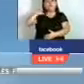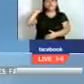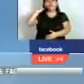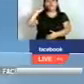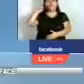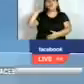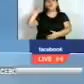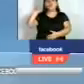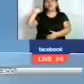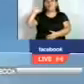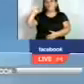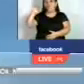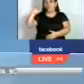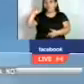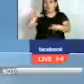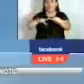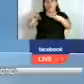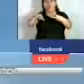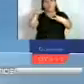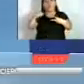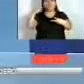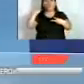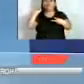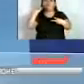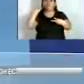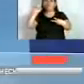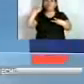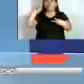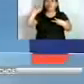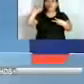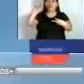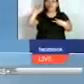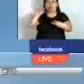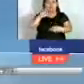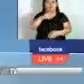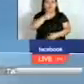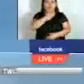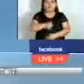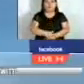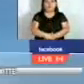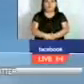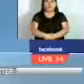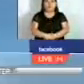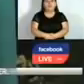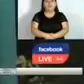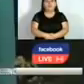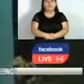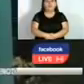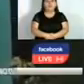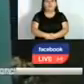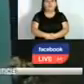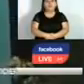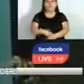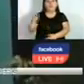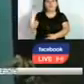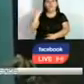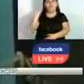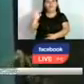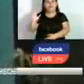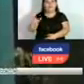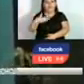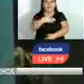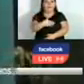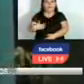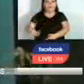y Cuyultitán. El periodista Dani Guarita nos tiene el reporte completo. Este martes, el presidente de la